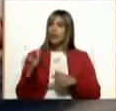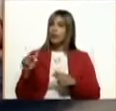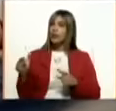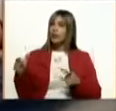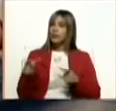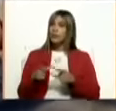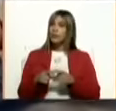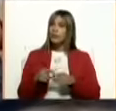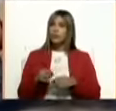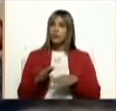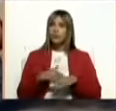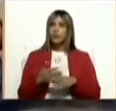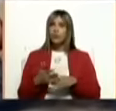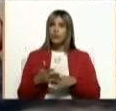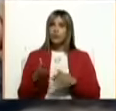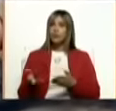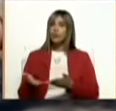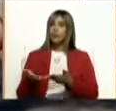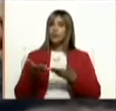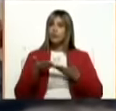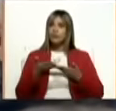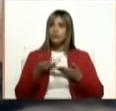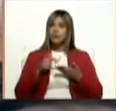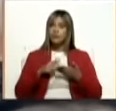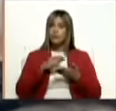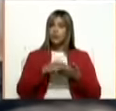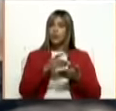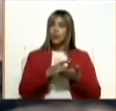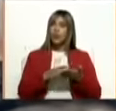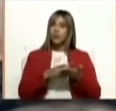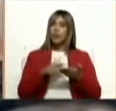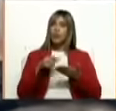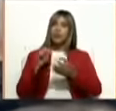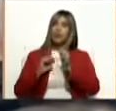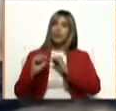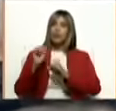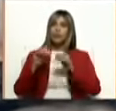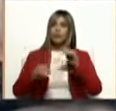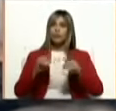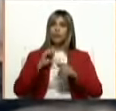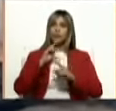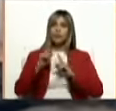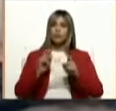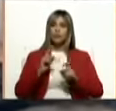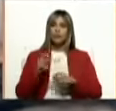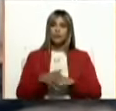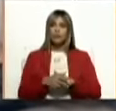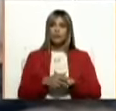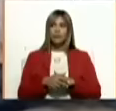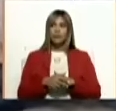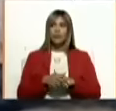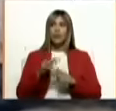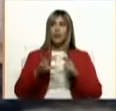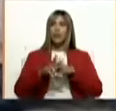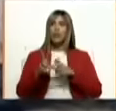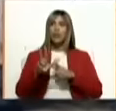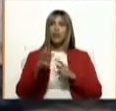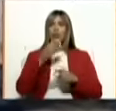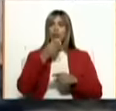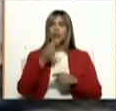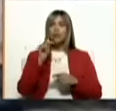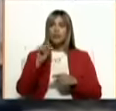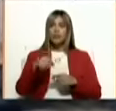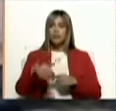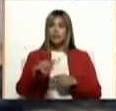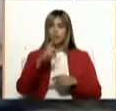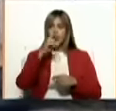este acto es recibir el escrito de amparo en defensa del referéndum consultivo del 3 de diciembre del presente año.